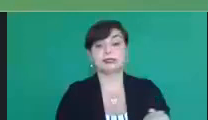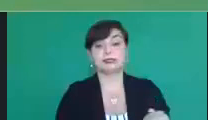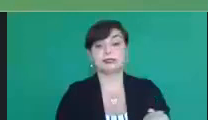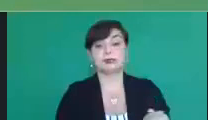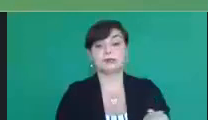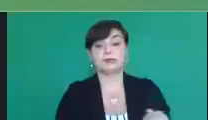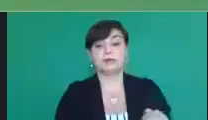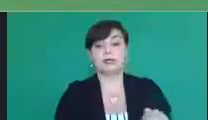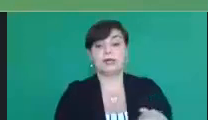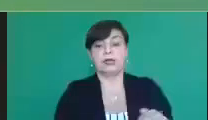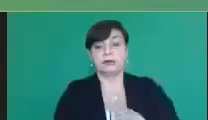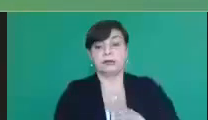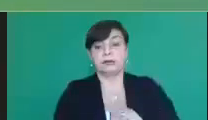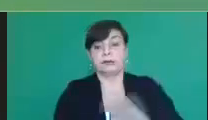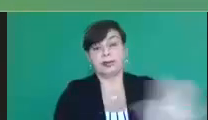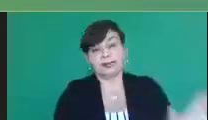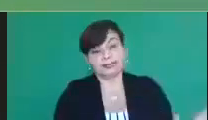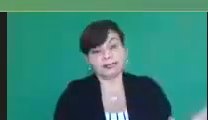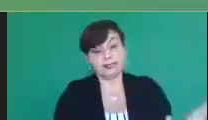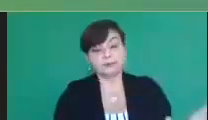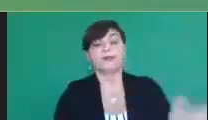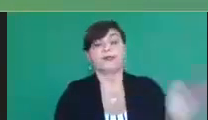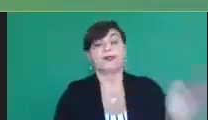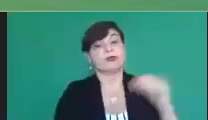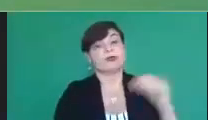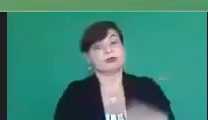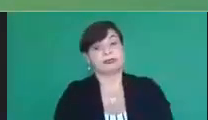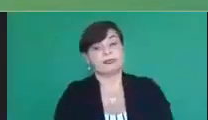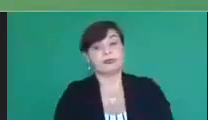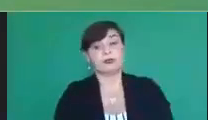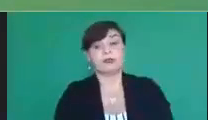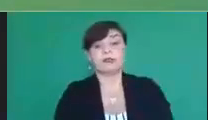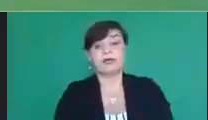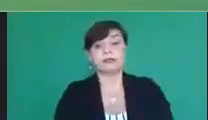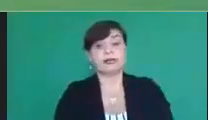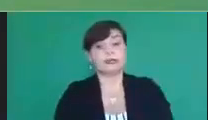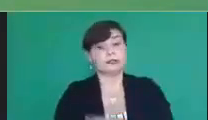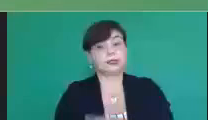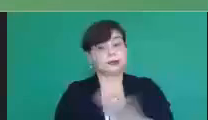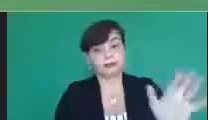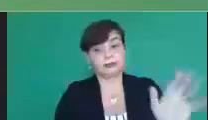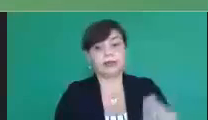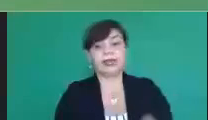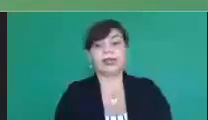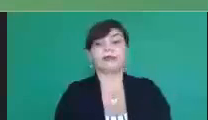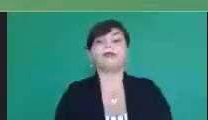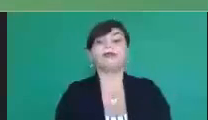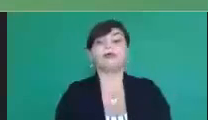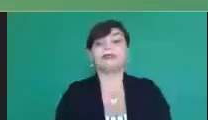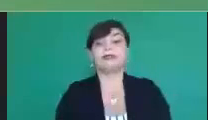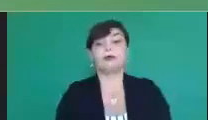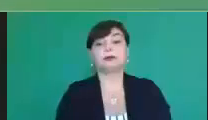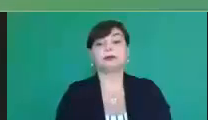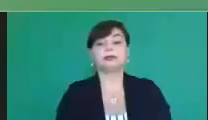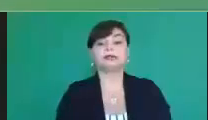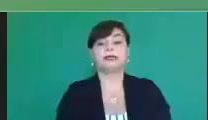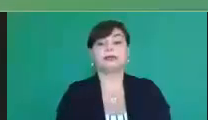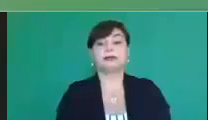cuestionario. Valga decir que cuando este cuestionario se aplicó, todavía no